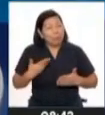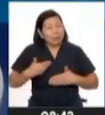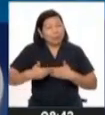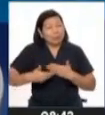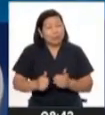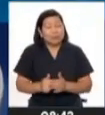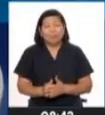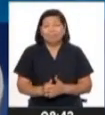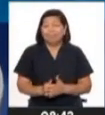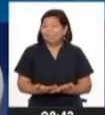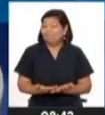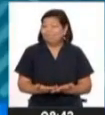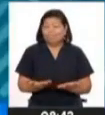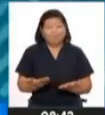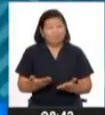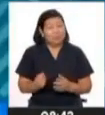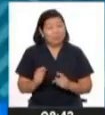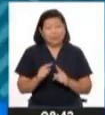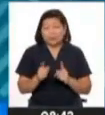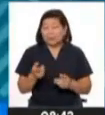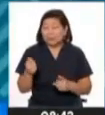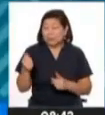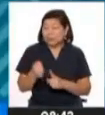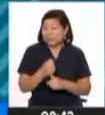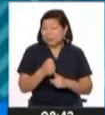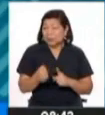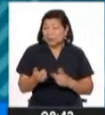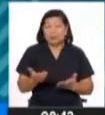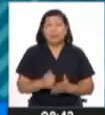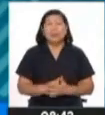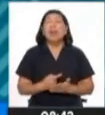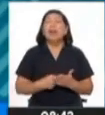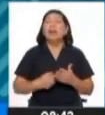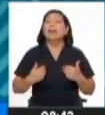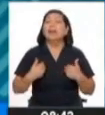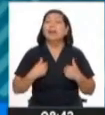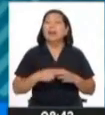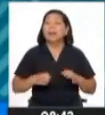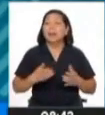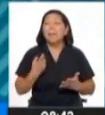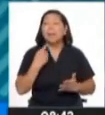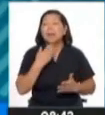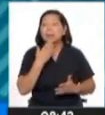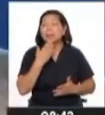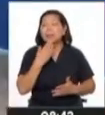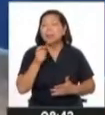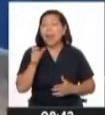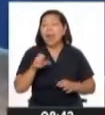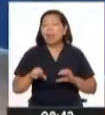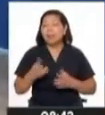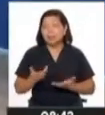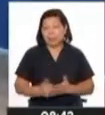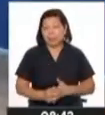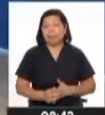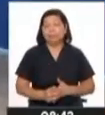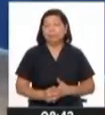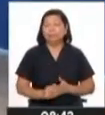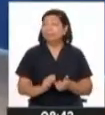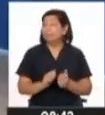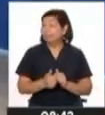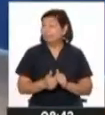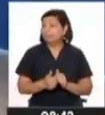producir una situación, un cuadro de violencia en menores de edad. ¿Qué debemos tomar en cuenta para identificar precisamente estas señales?